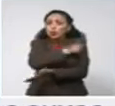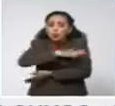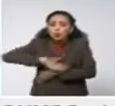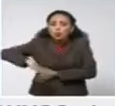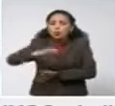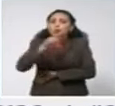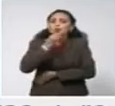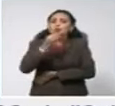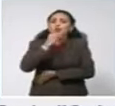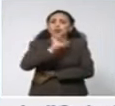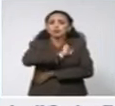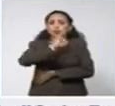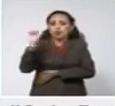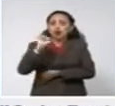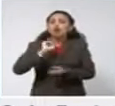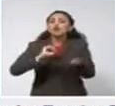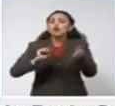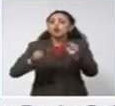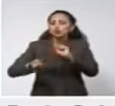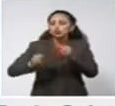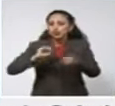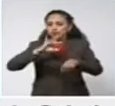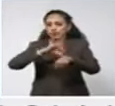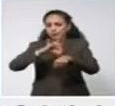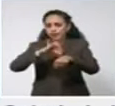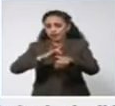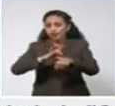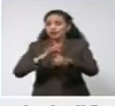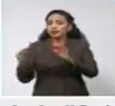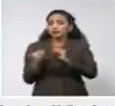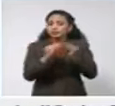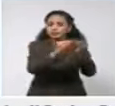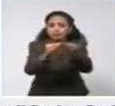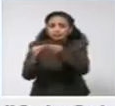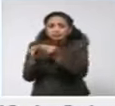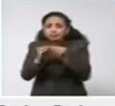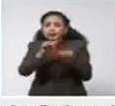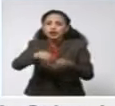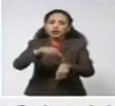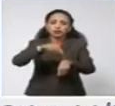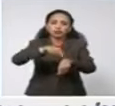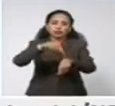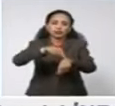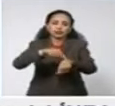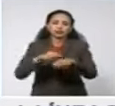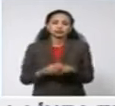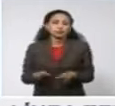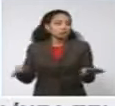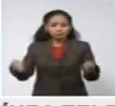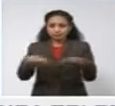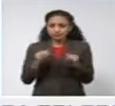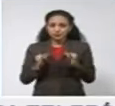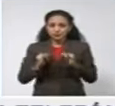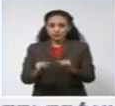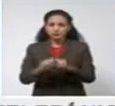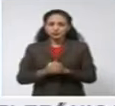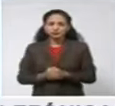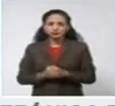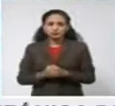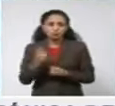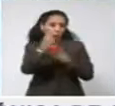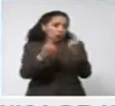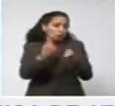a controlar las transmisiones que tenemos en estos momentos. Bueno, hasta aquí la información, Héctor, no sé qué pueda quedar.